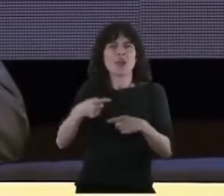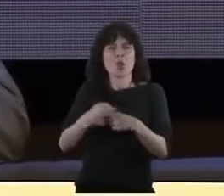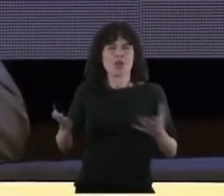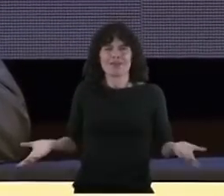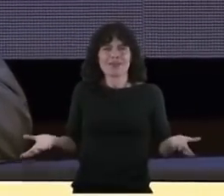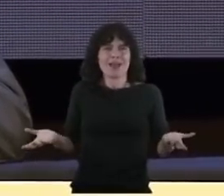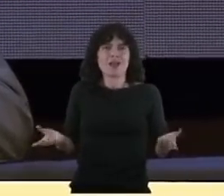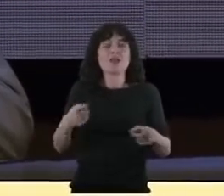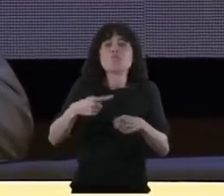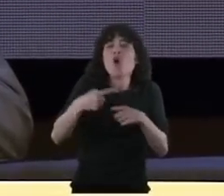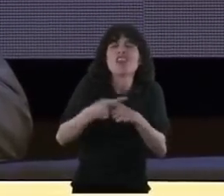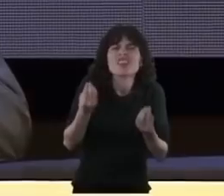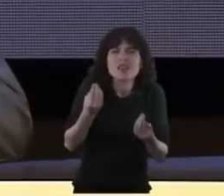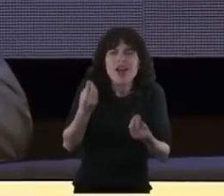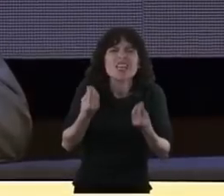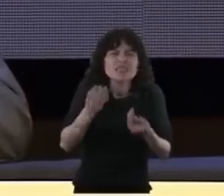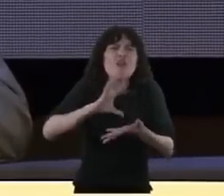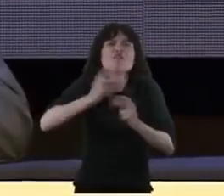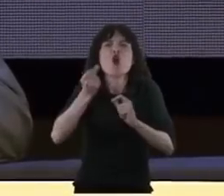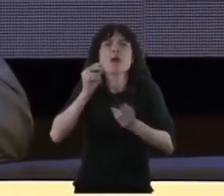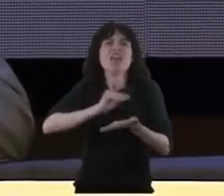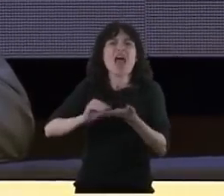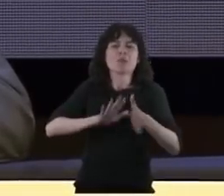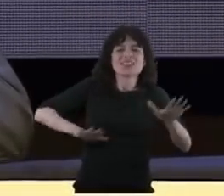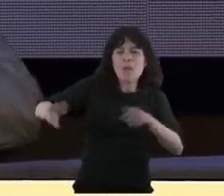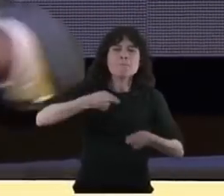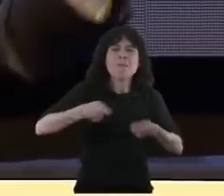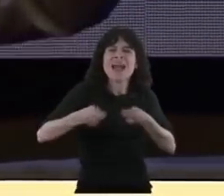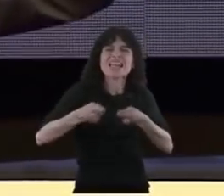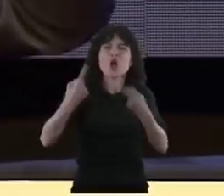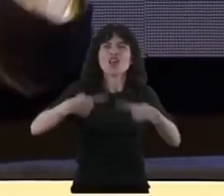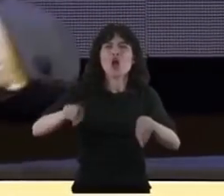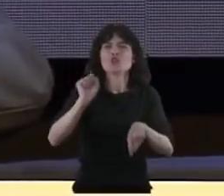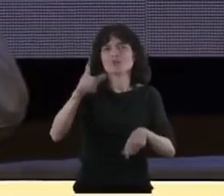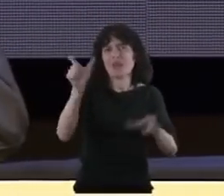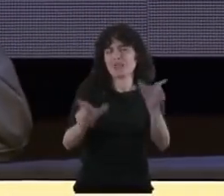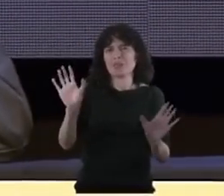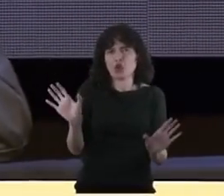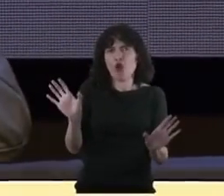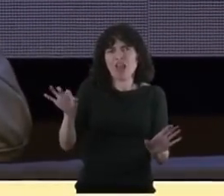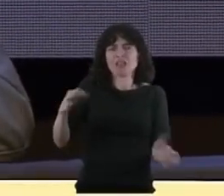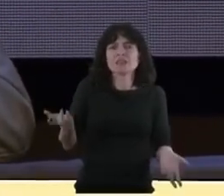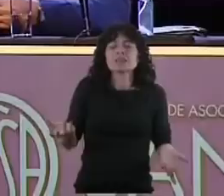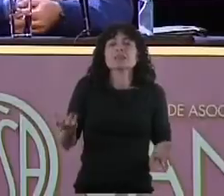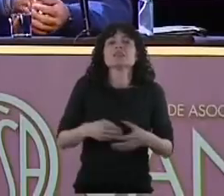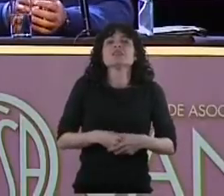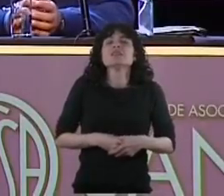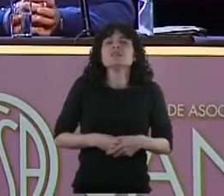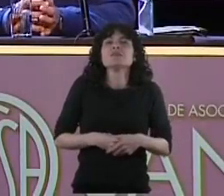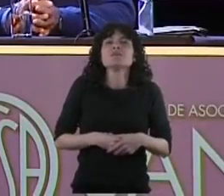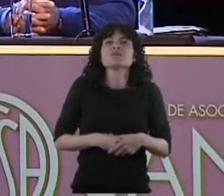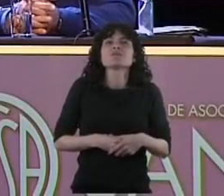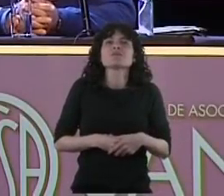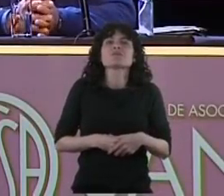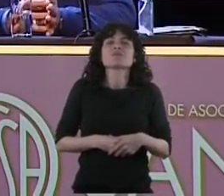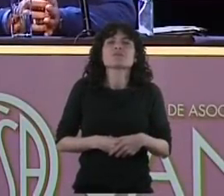cosa que administrar la realidad. A los conservadores esta realidad de desigualdad le encanta y entonces tratan